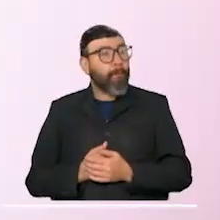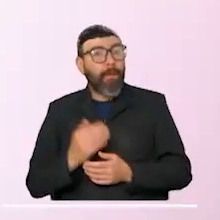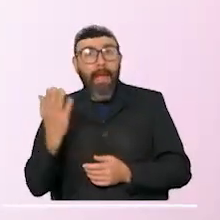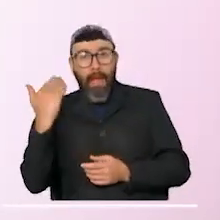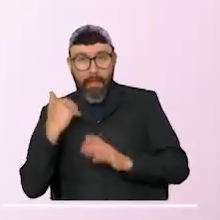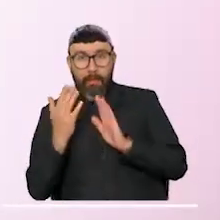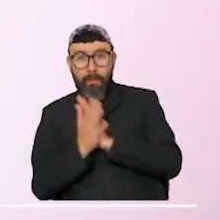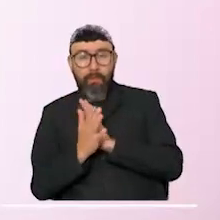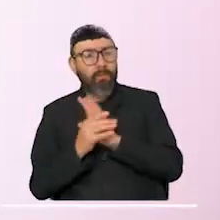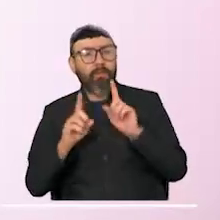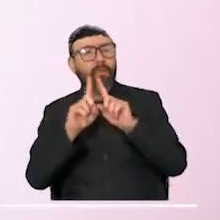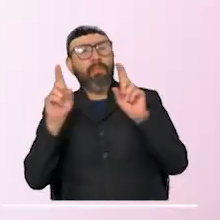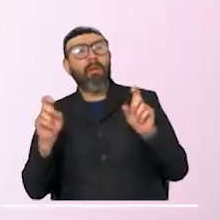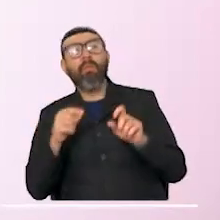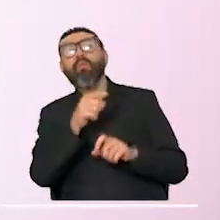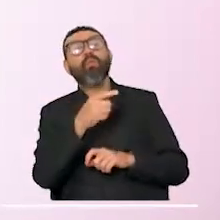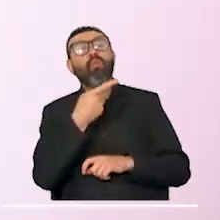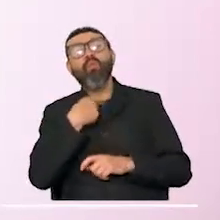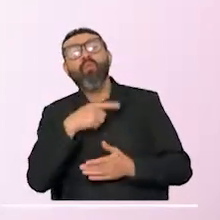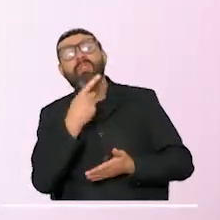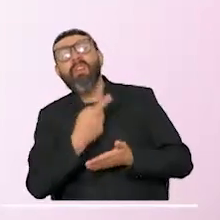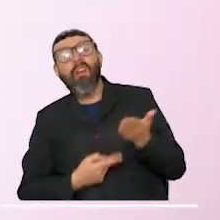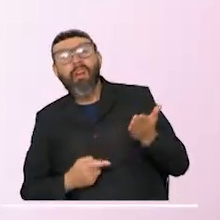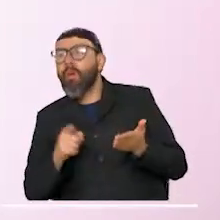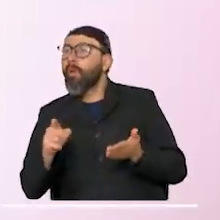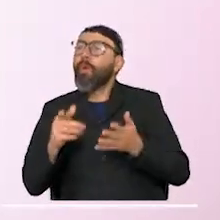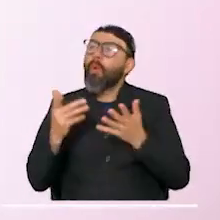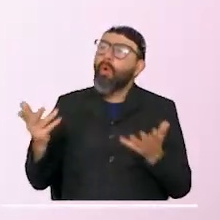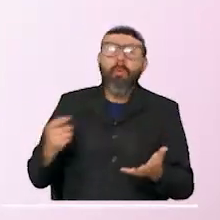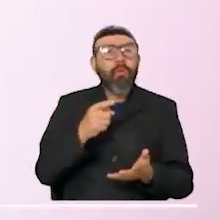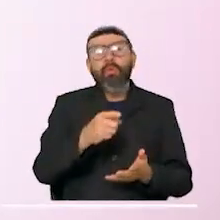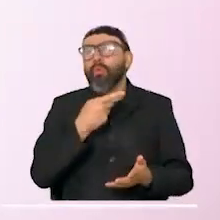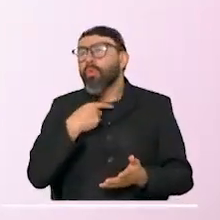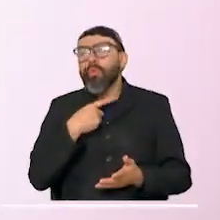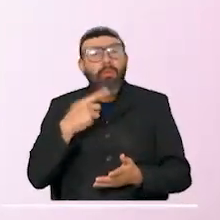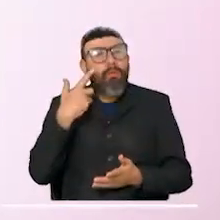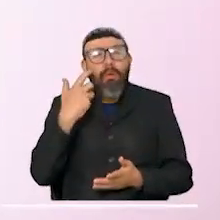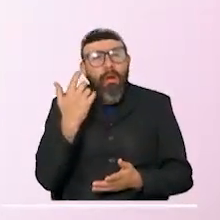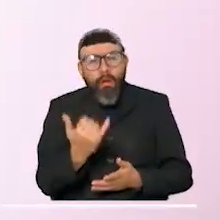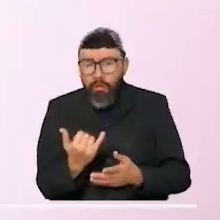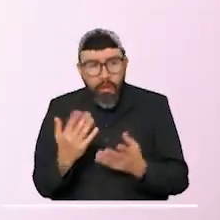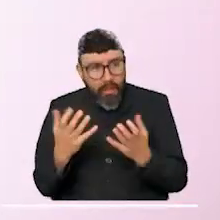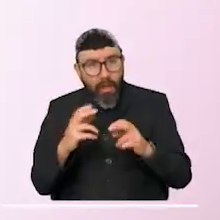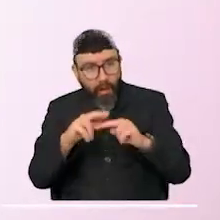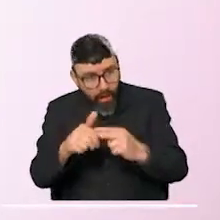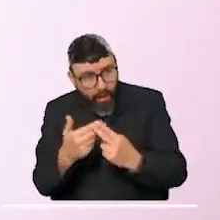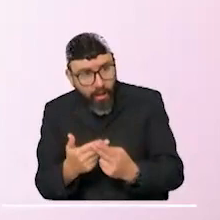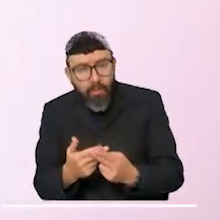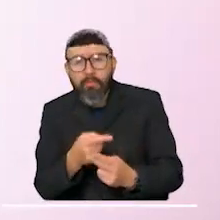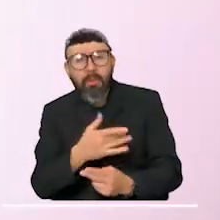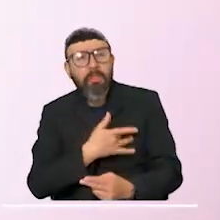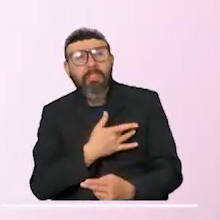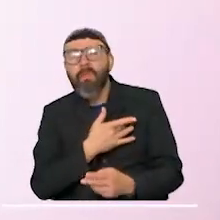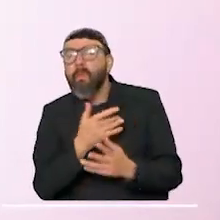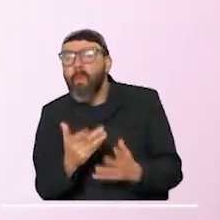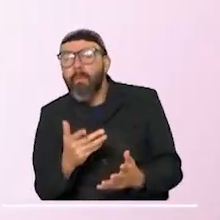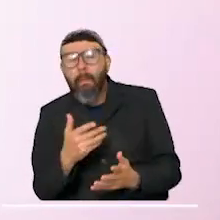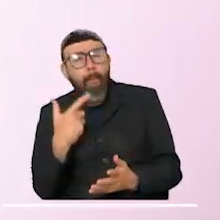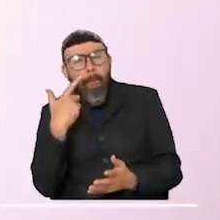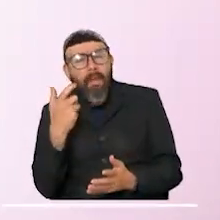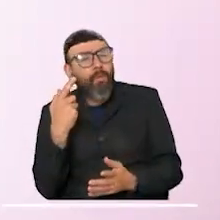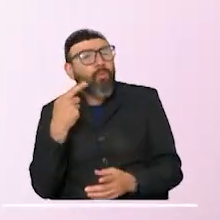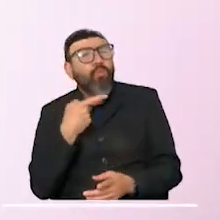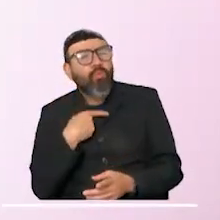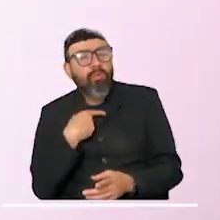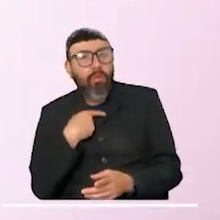cuál es su preferencia y cuál es su gusto y qué es lo que le produce placer Al momento de tener relación sexual es muy importante romper